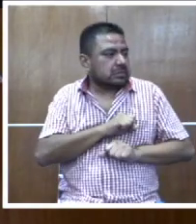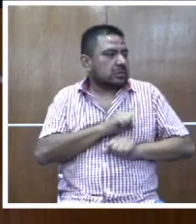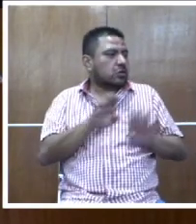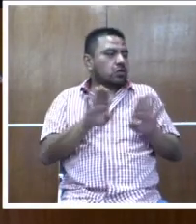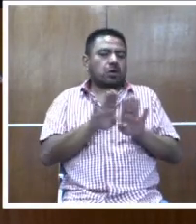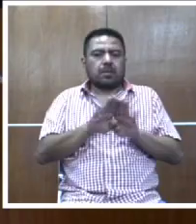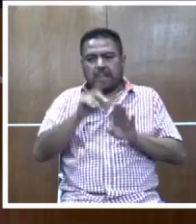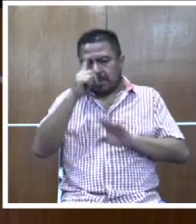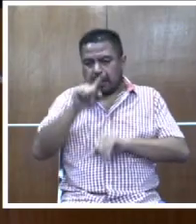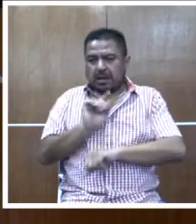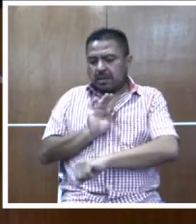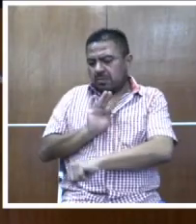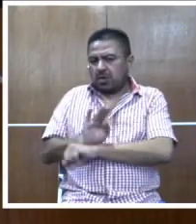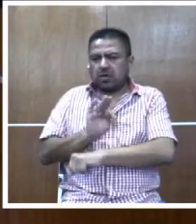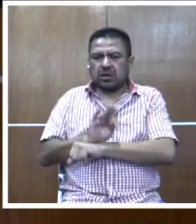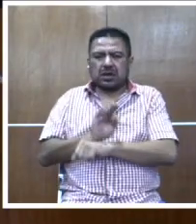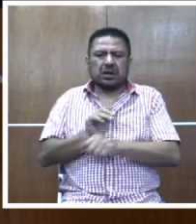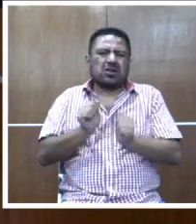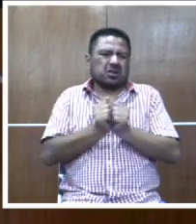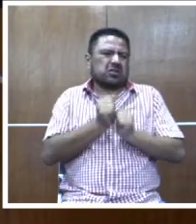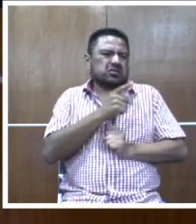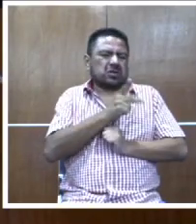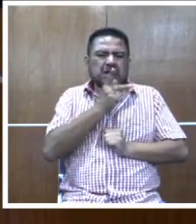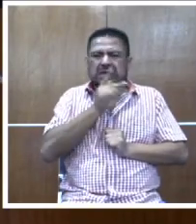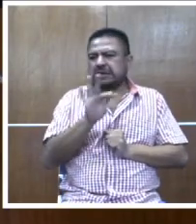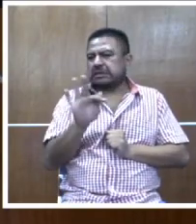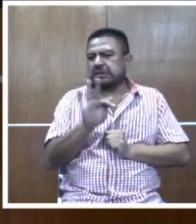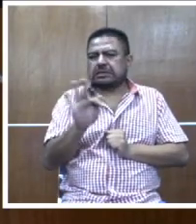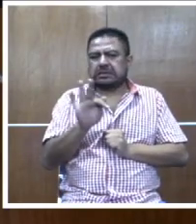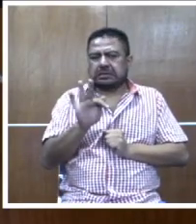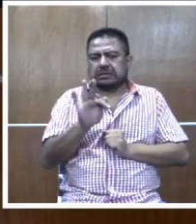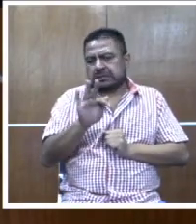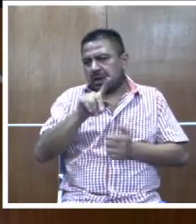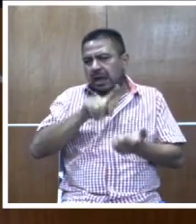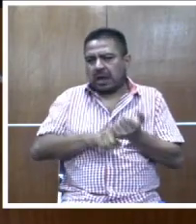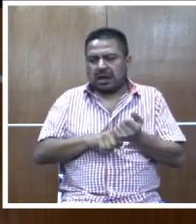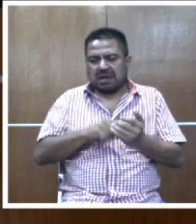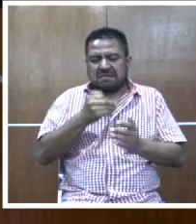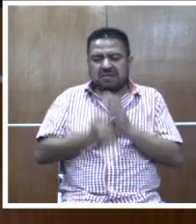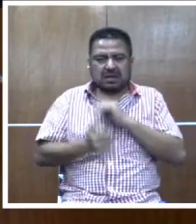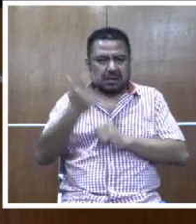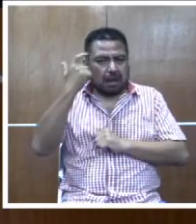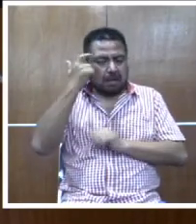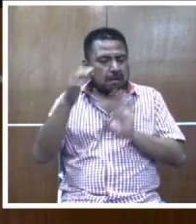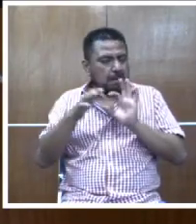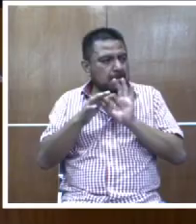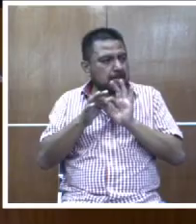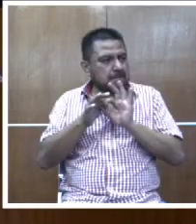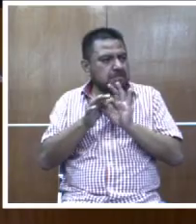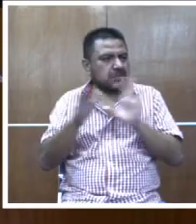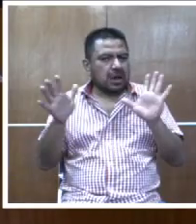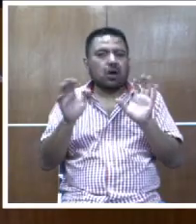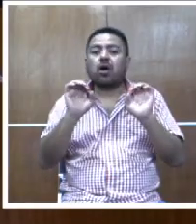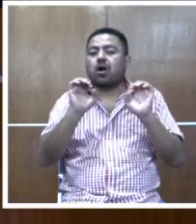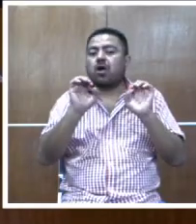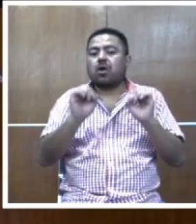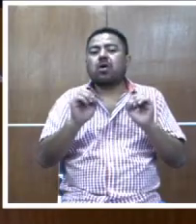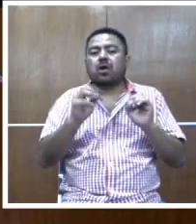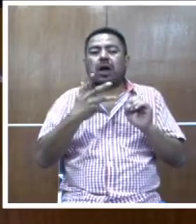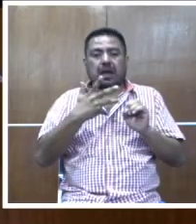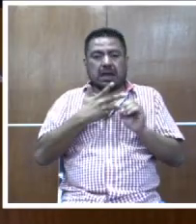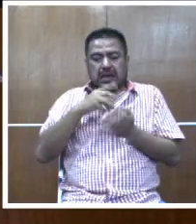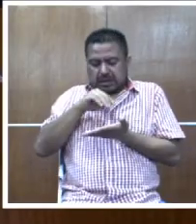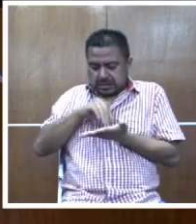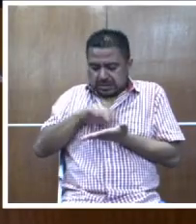de protegerlo del progenitor que se presenta en estado inconveniente y que exista